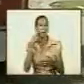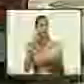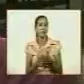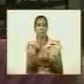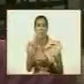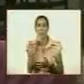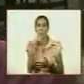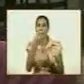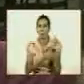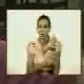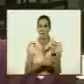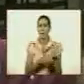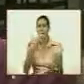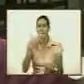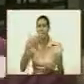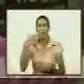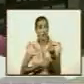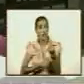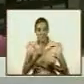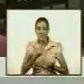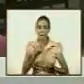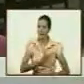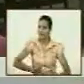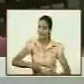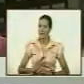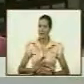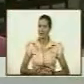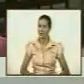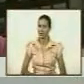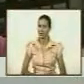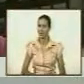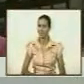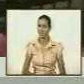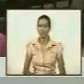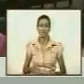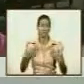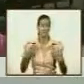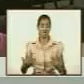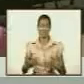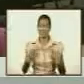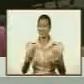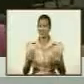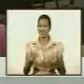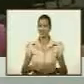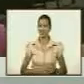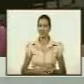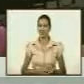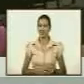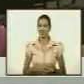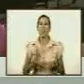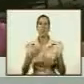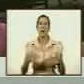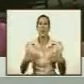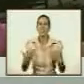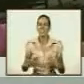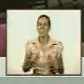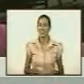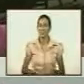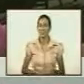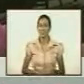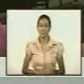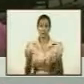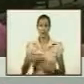del parque. Esto es lo mejor que hizo el presidente. Sí, yo estoy contenta. Estoy contenta porque